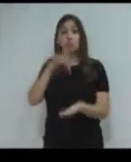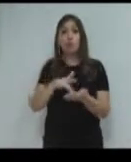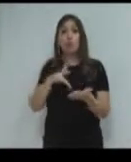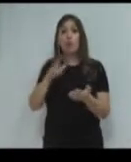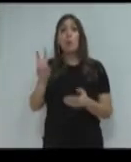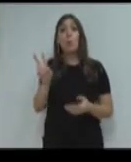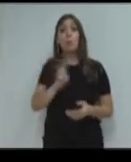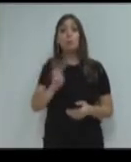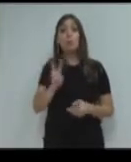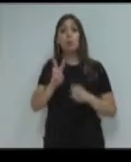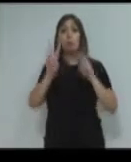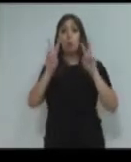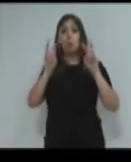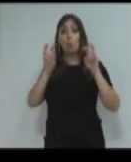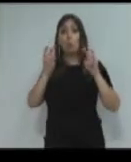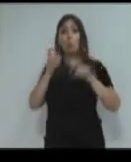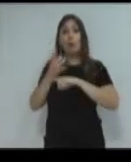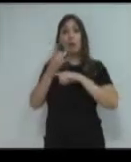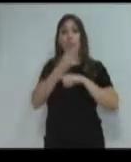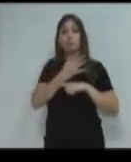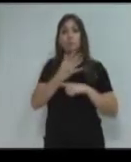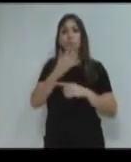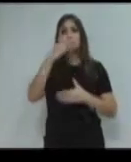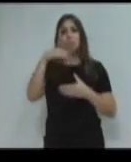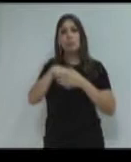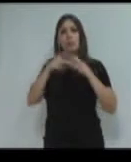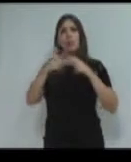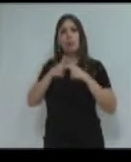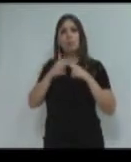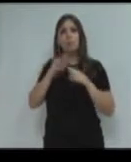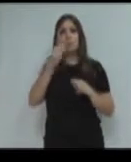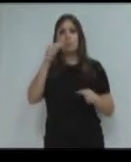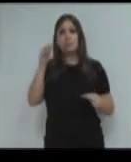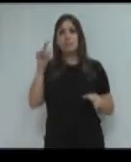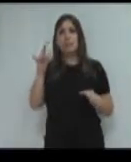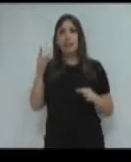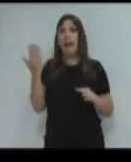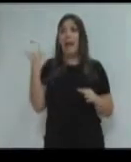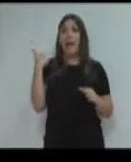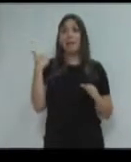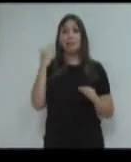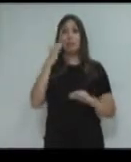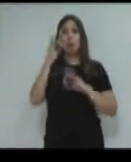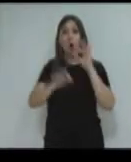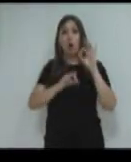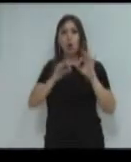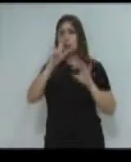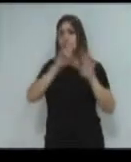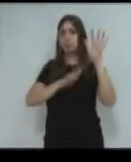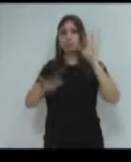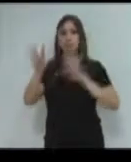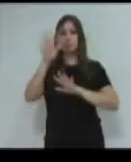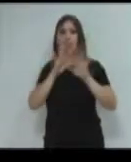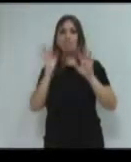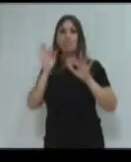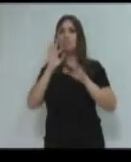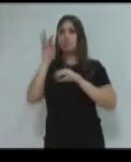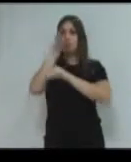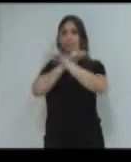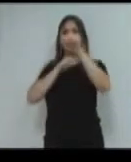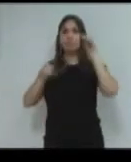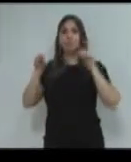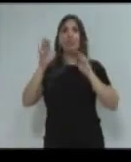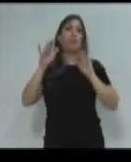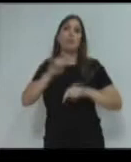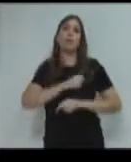nuevas versiones ofrecen nuevas herramientas y descolocan a lo mejor las anteriores, las ubican de otra manera, con lo cual